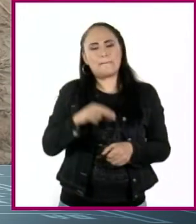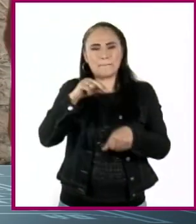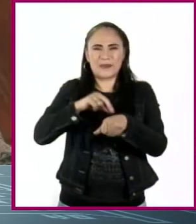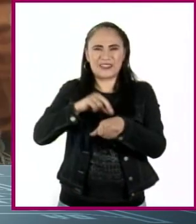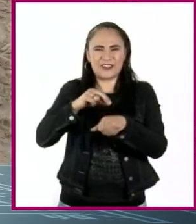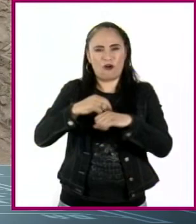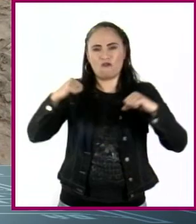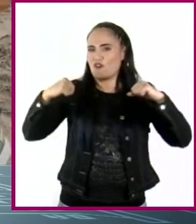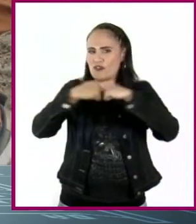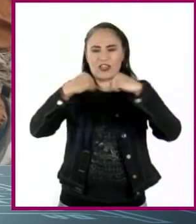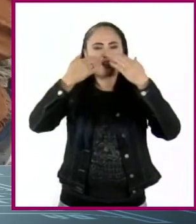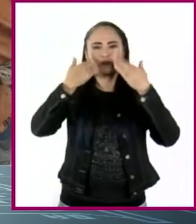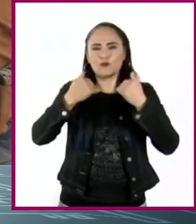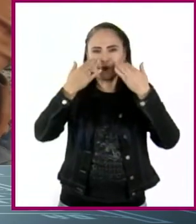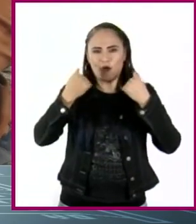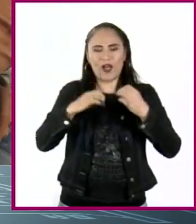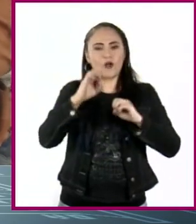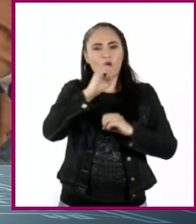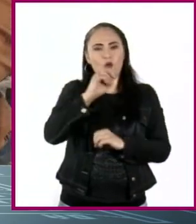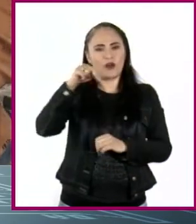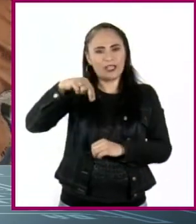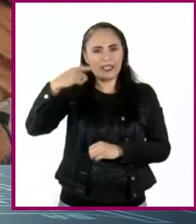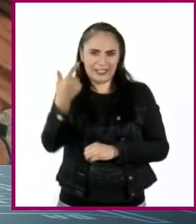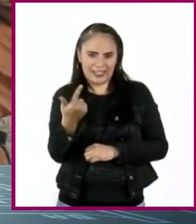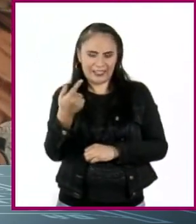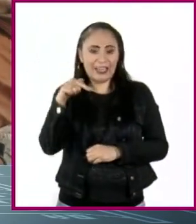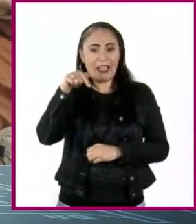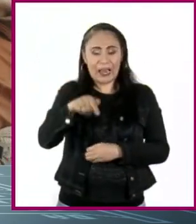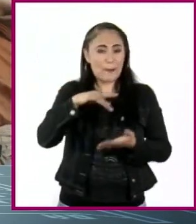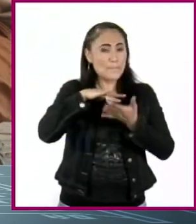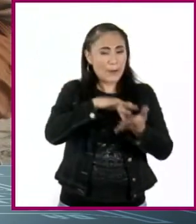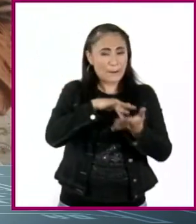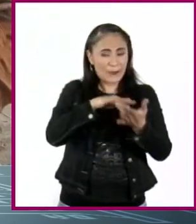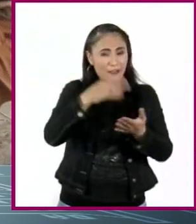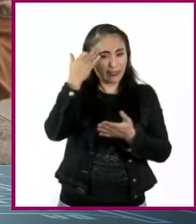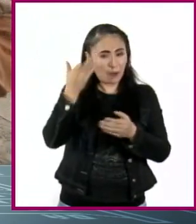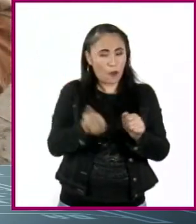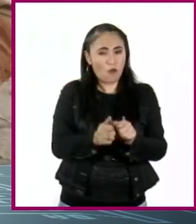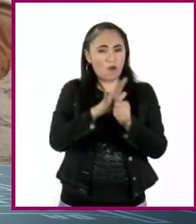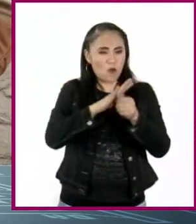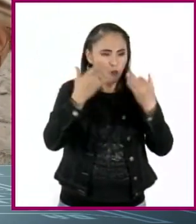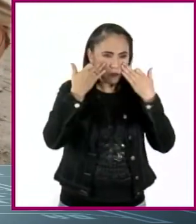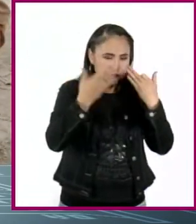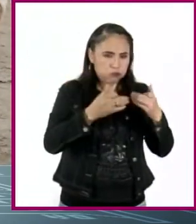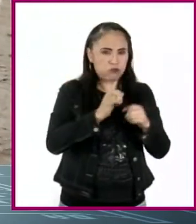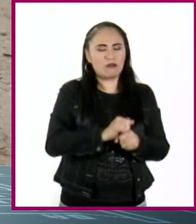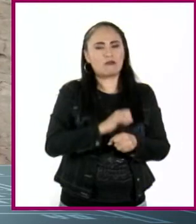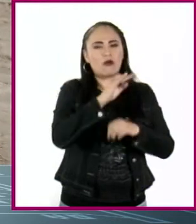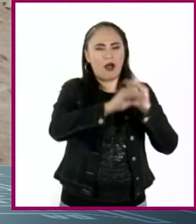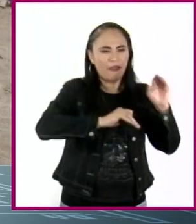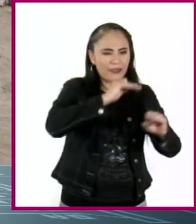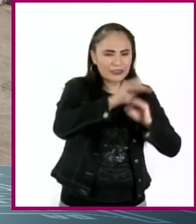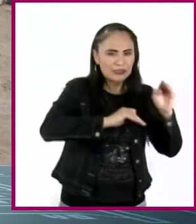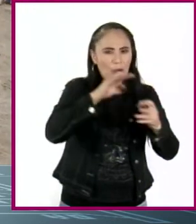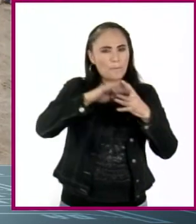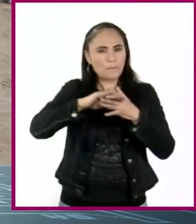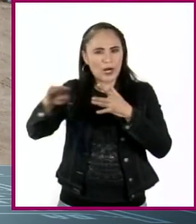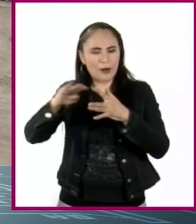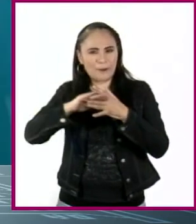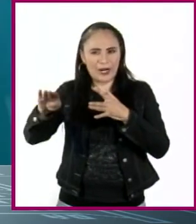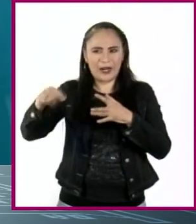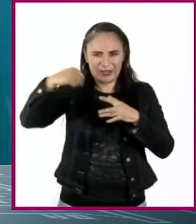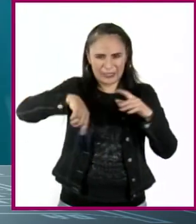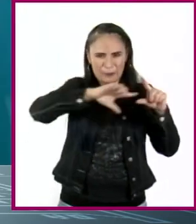Fronteras, una organización internacional que ha apoyado durante la pandemia prestando atención médica a la población migrante en el tránsito en